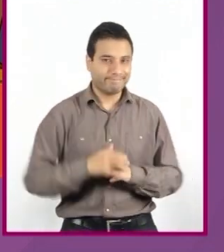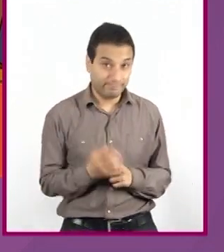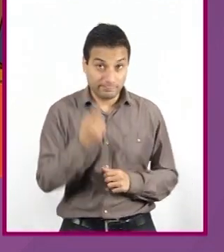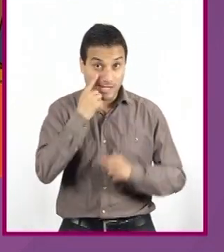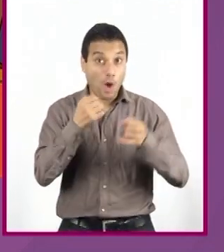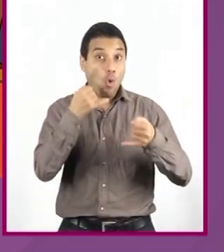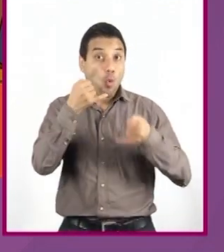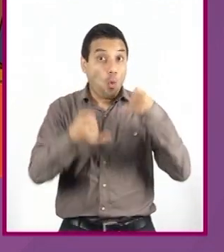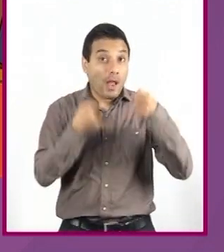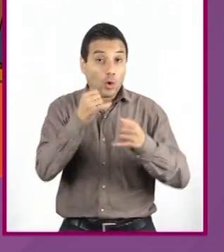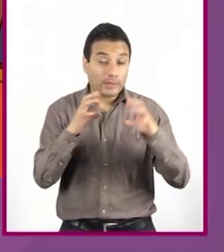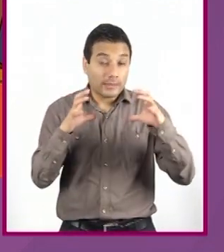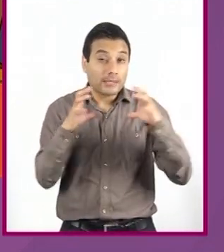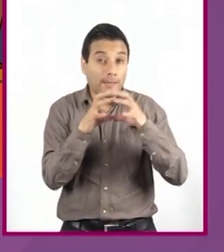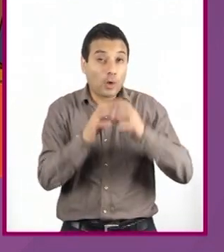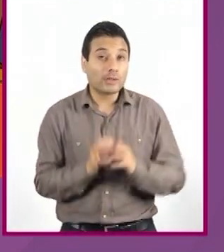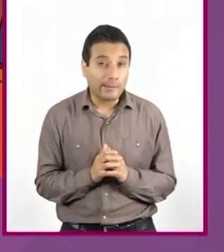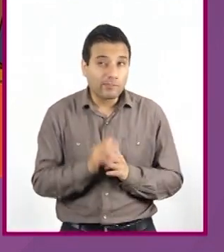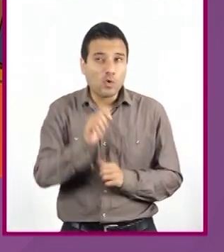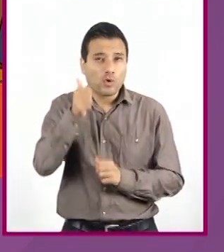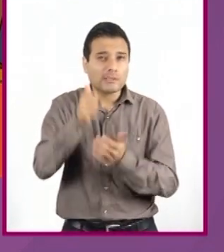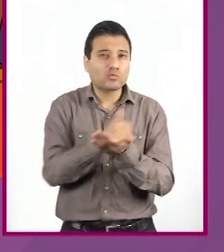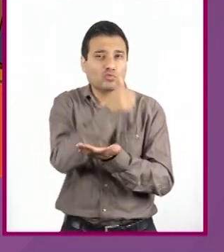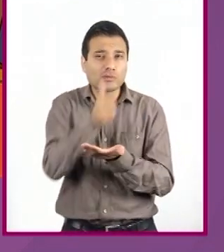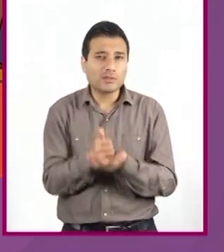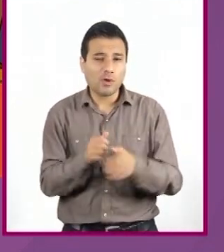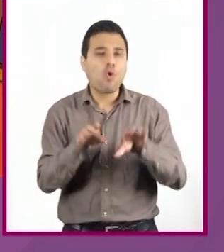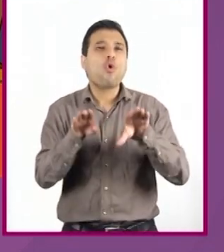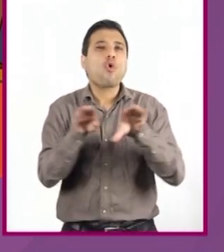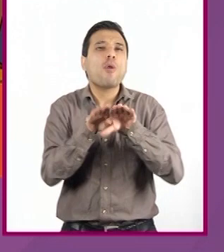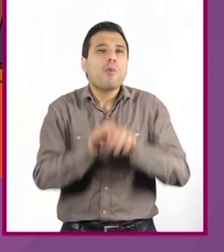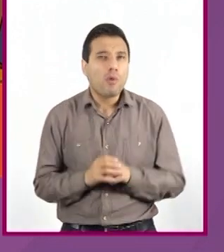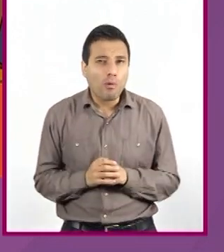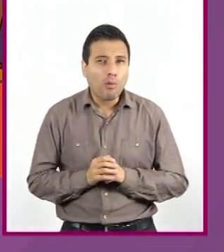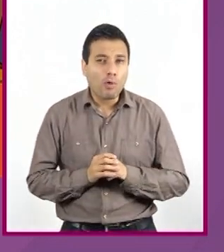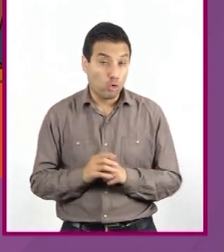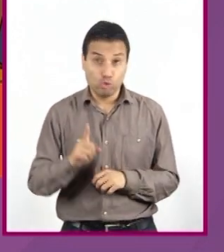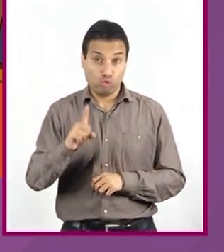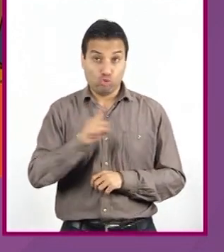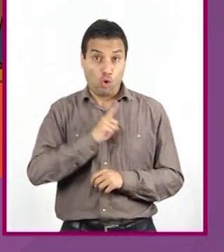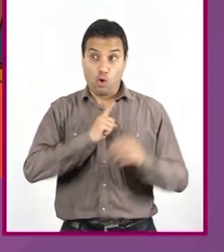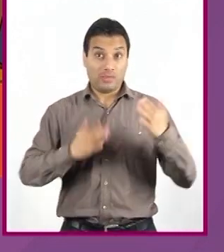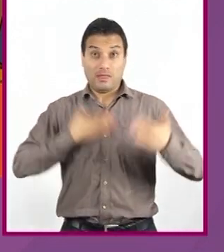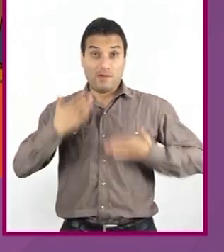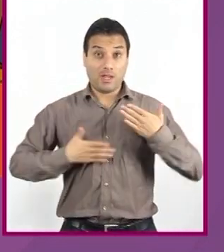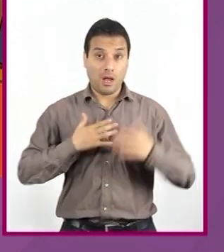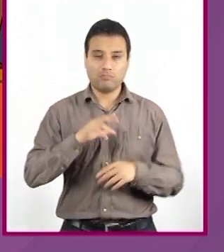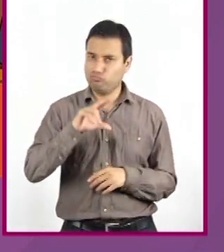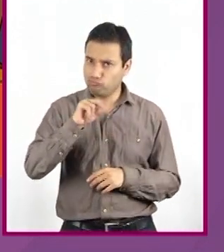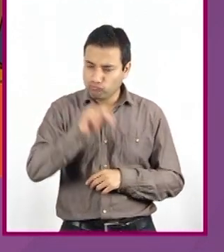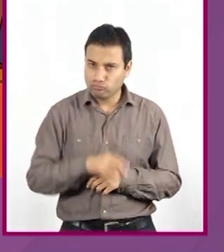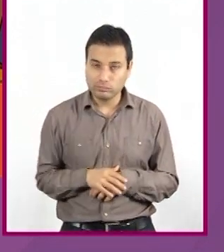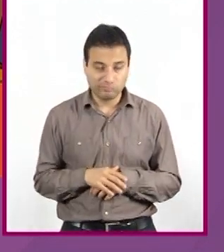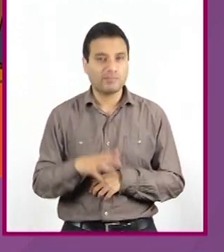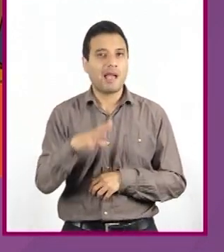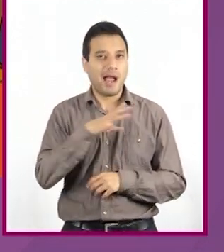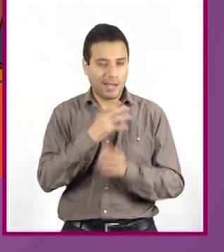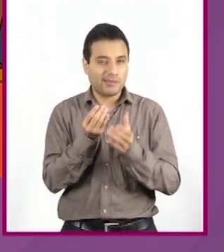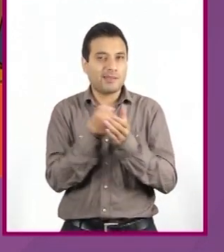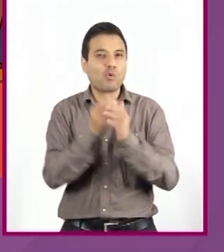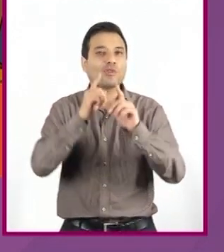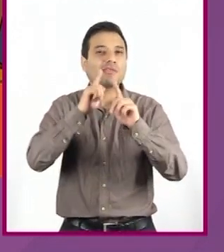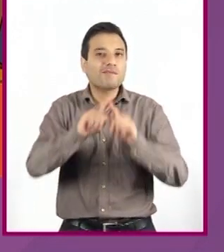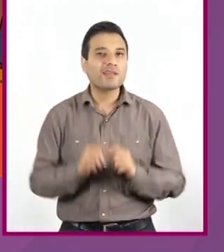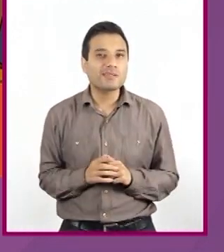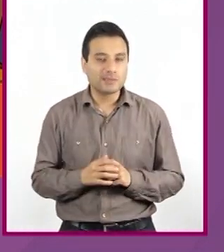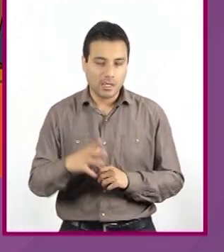de pelota en el Tajín y en otras ciudades mesoamericanas no era nomás para divertirse. ¿No? Y había distintos tipos, como